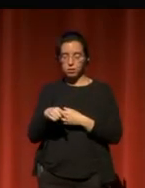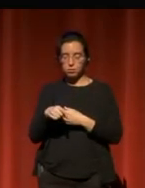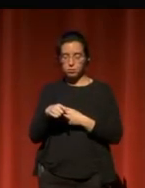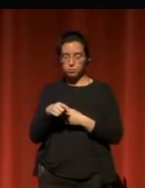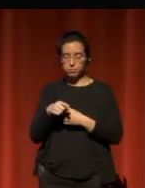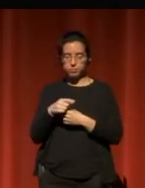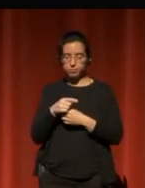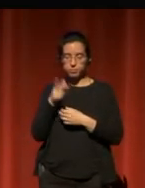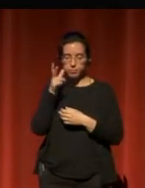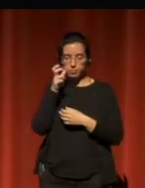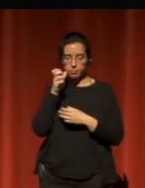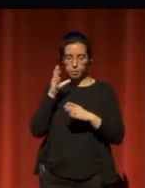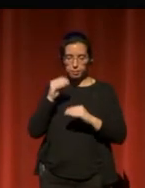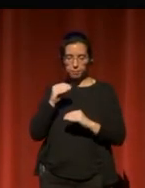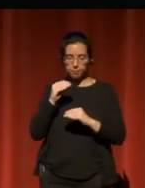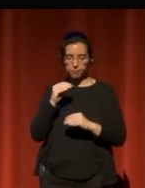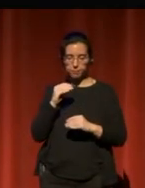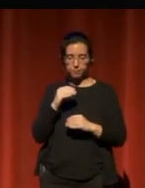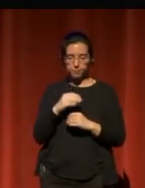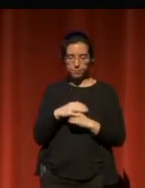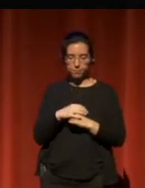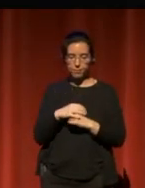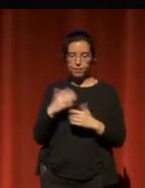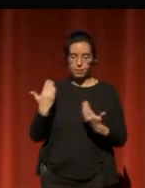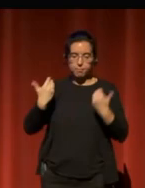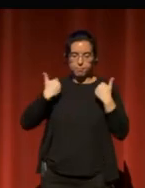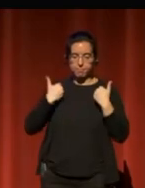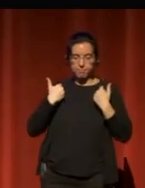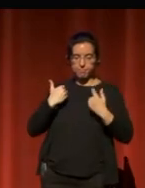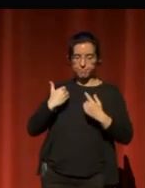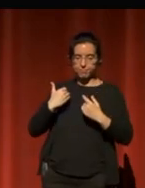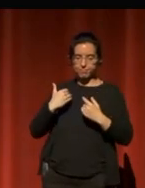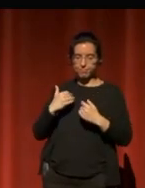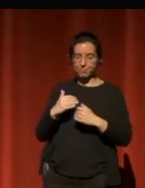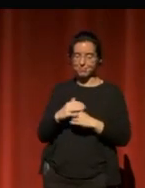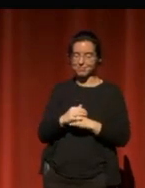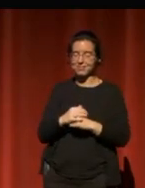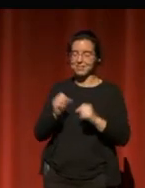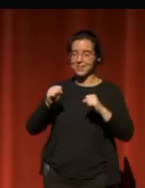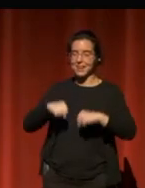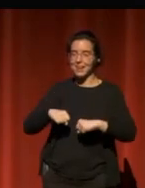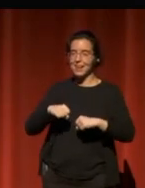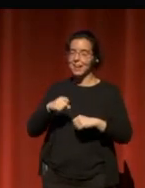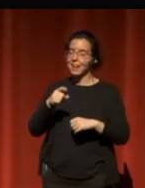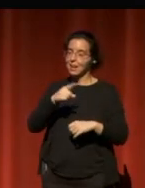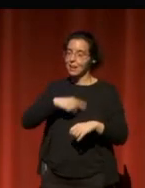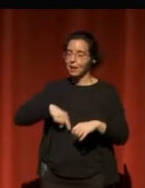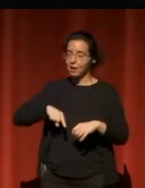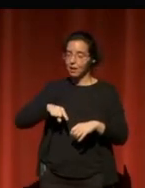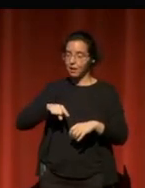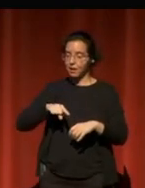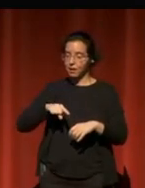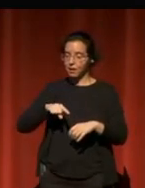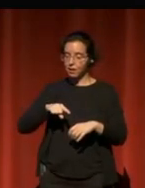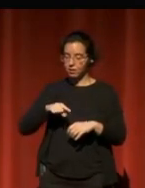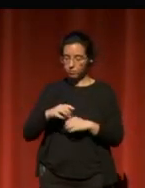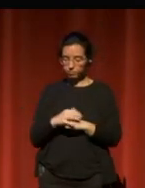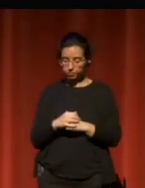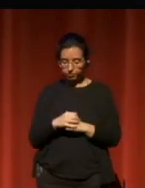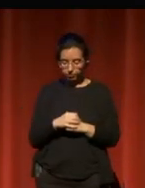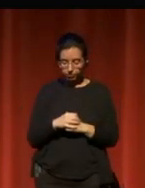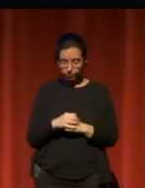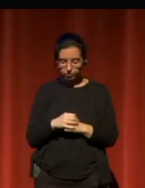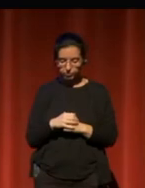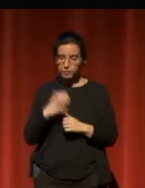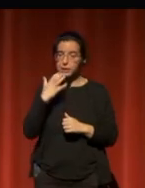oportunidad de trabajar conjuntamente. Ese es un reclamo que sí que tenemos. Es decir, sí, hablemos de perfiles profesionales,